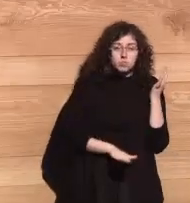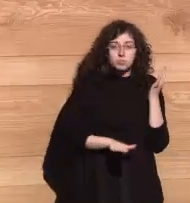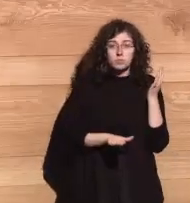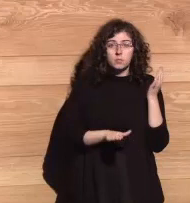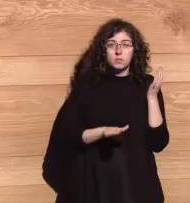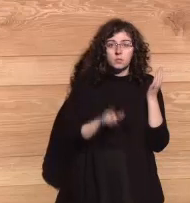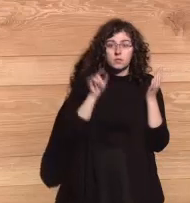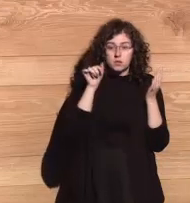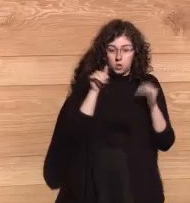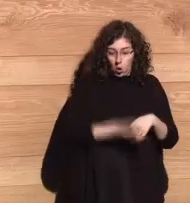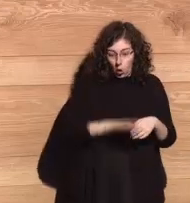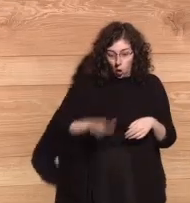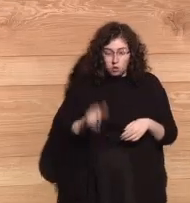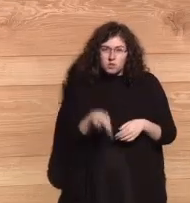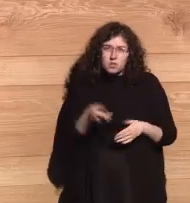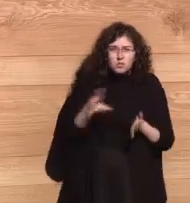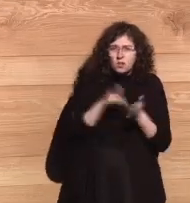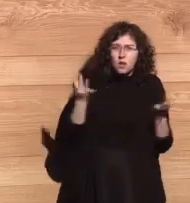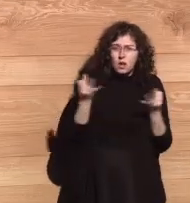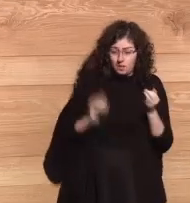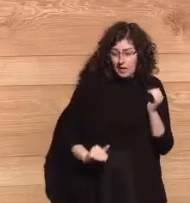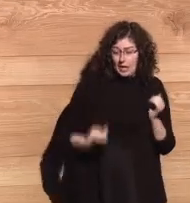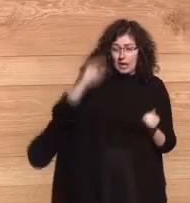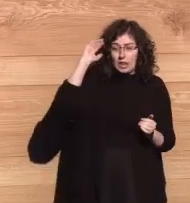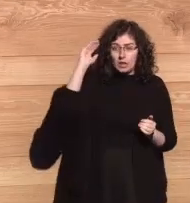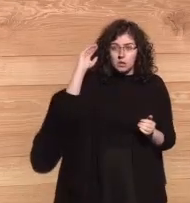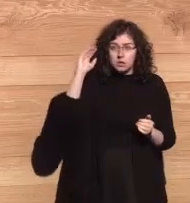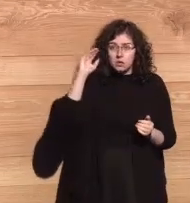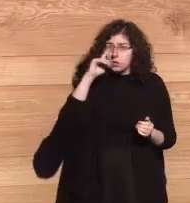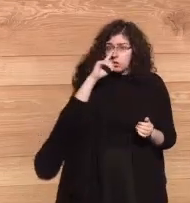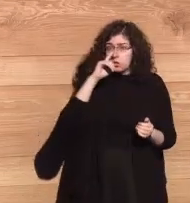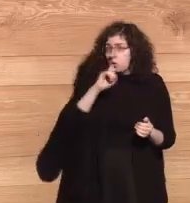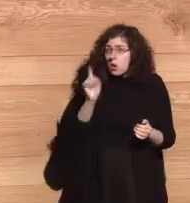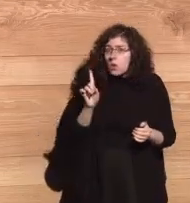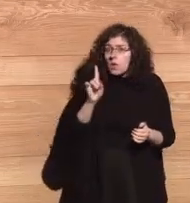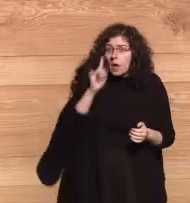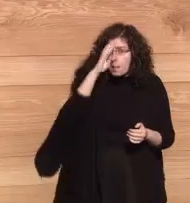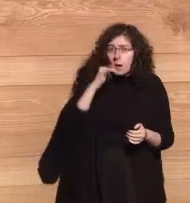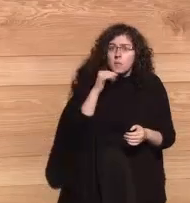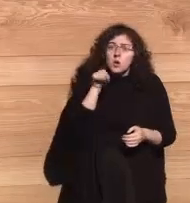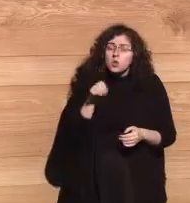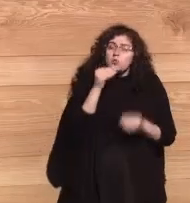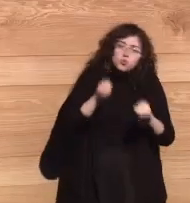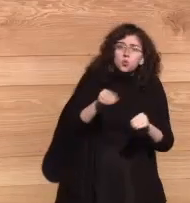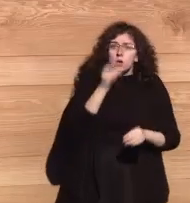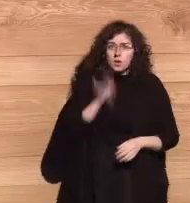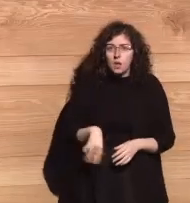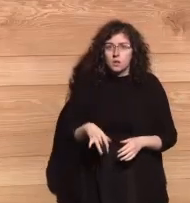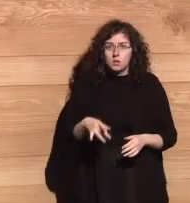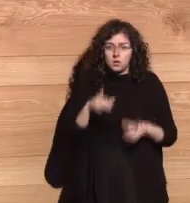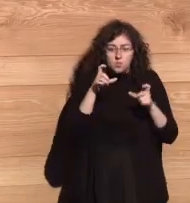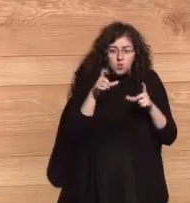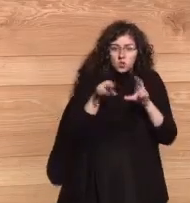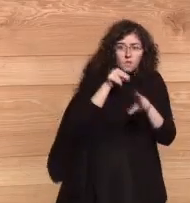y entonces, ¿qué va a pasar con estos 2? ¿No? Van a crecer y no se van a acordar de quién fue su papá. No tienen fotos, no tienen